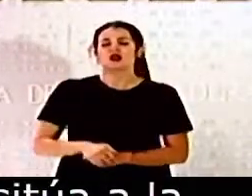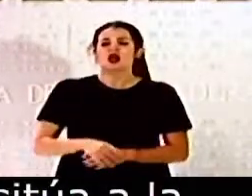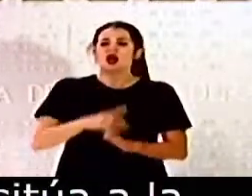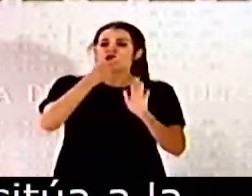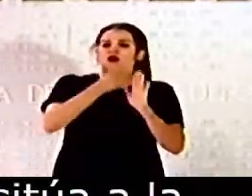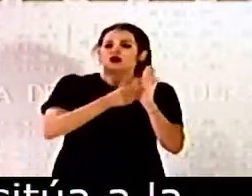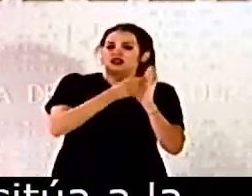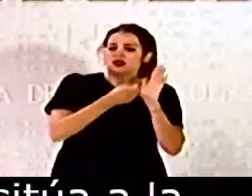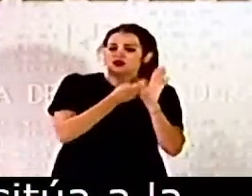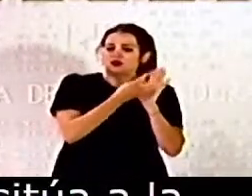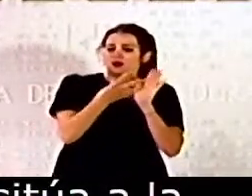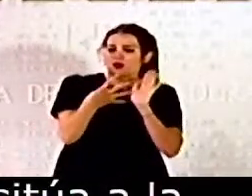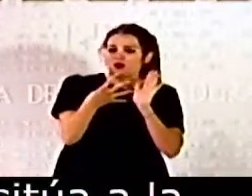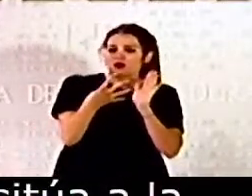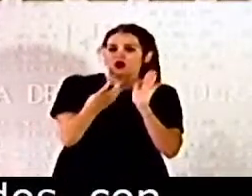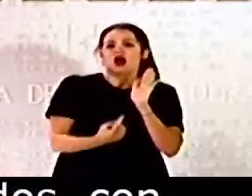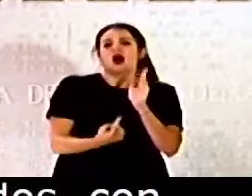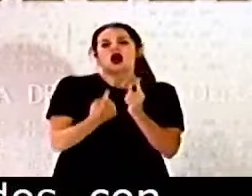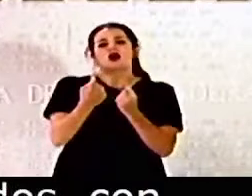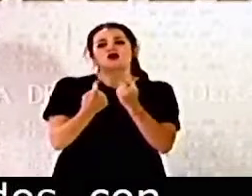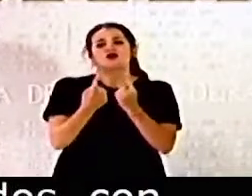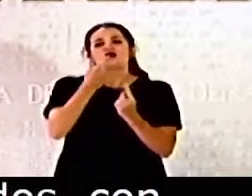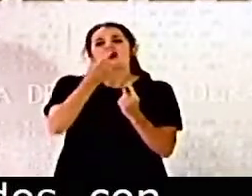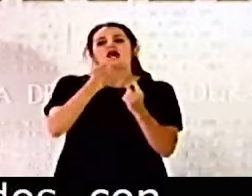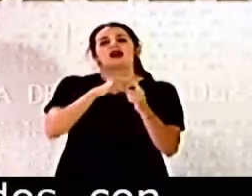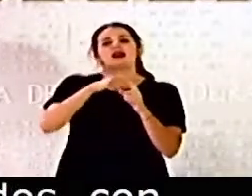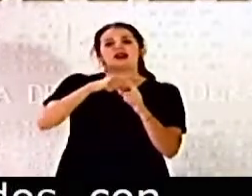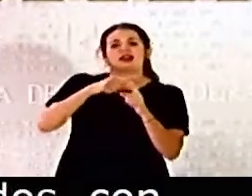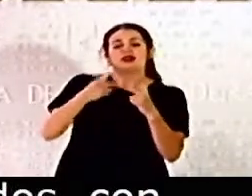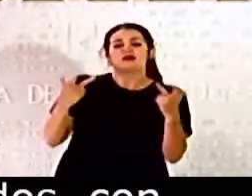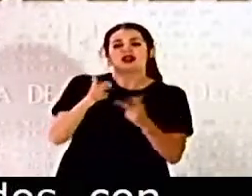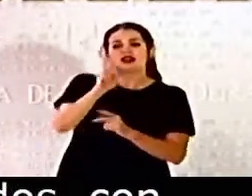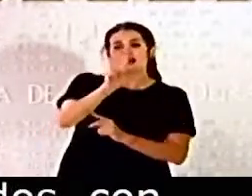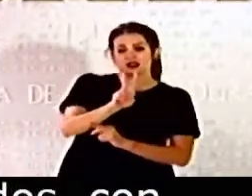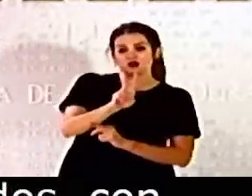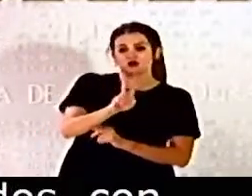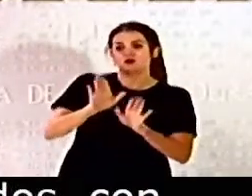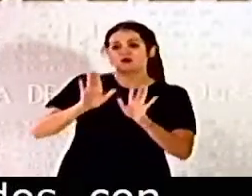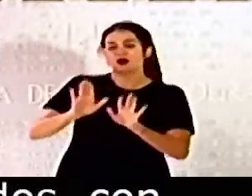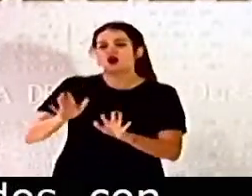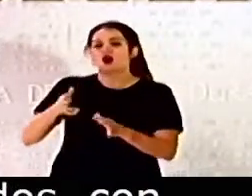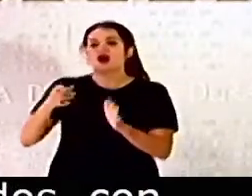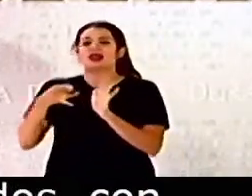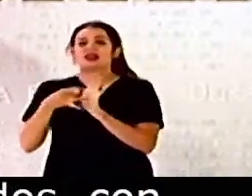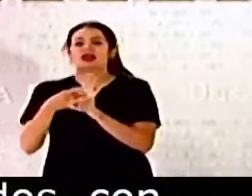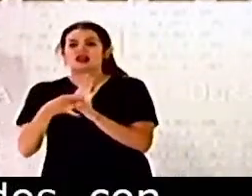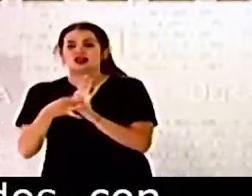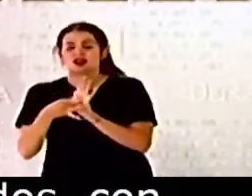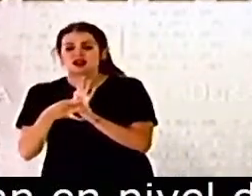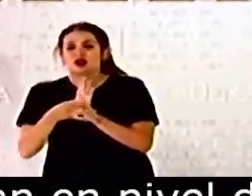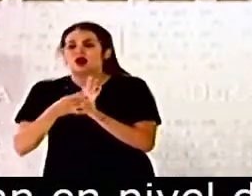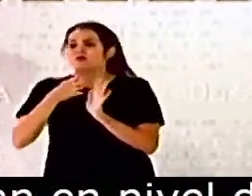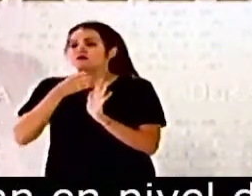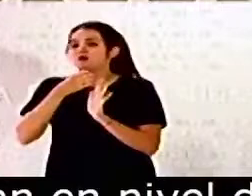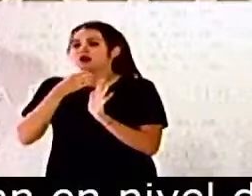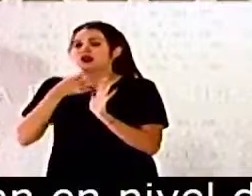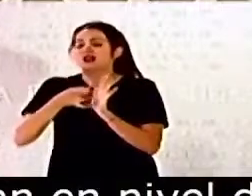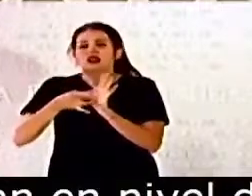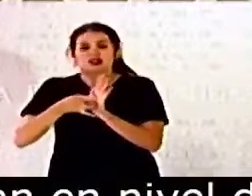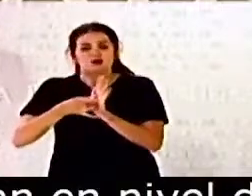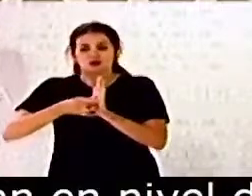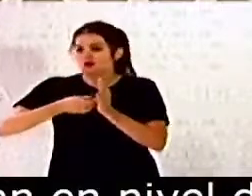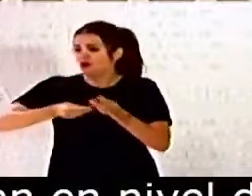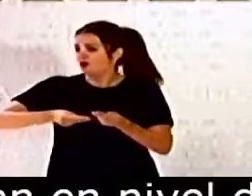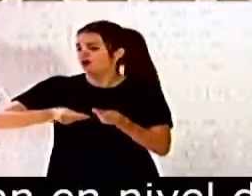cuantitativos que la clasifican en nivel de alerta 2, pero sobre todo con unos criterios cualitativos ya digo, de crecimiento fundamentalmente de la